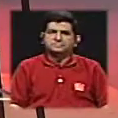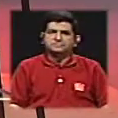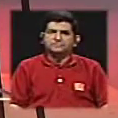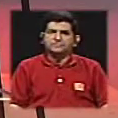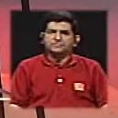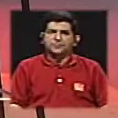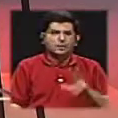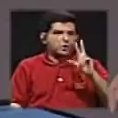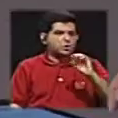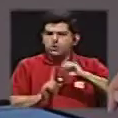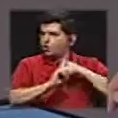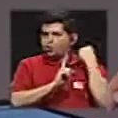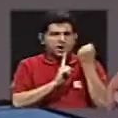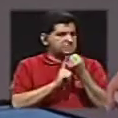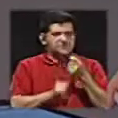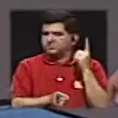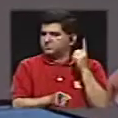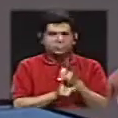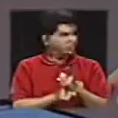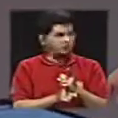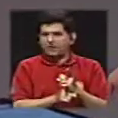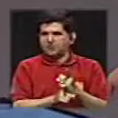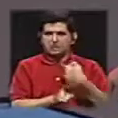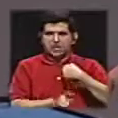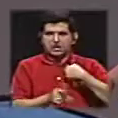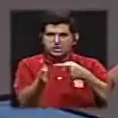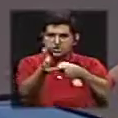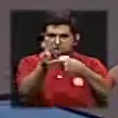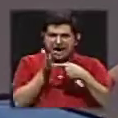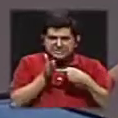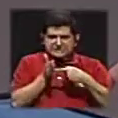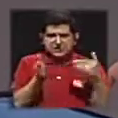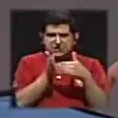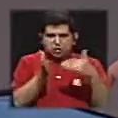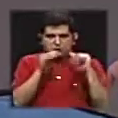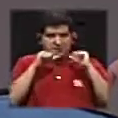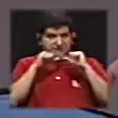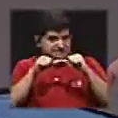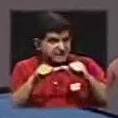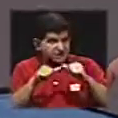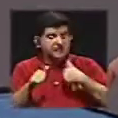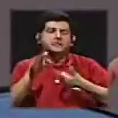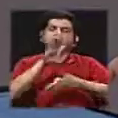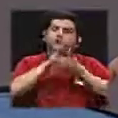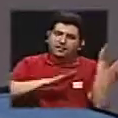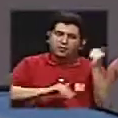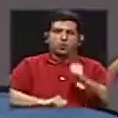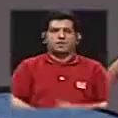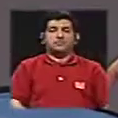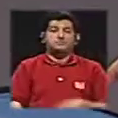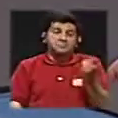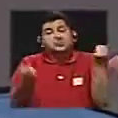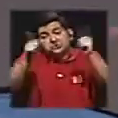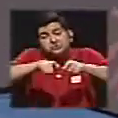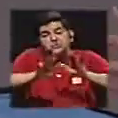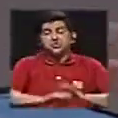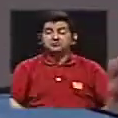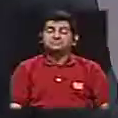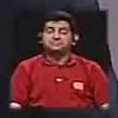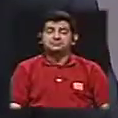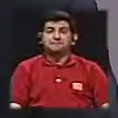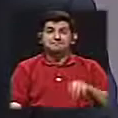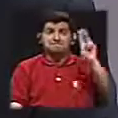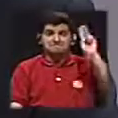no están dadas las condiciones que yo exigí para volver, me voy. Y eso fue lo que ocurrió.